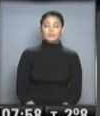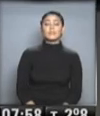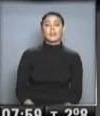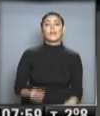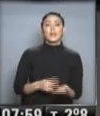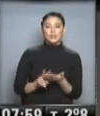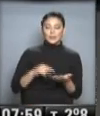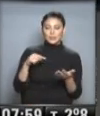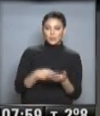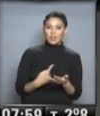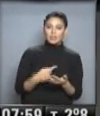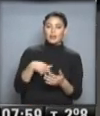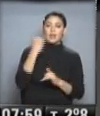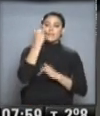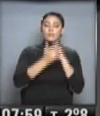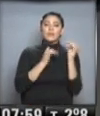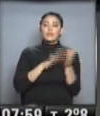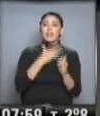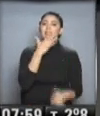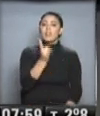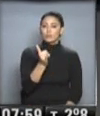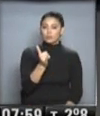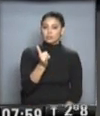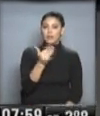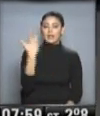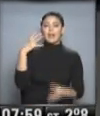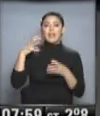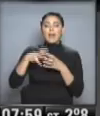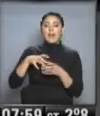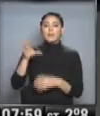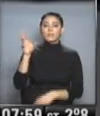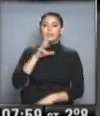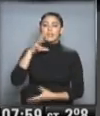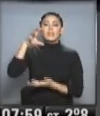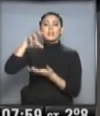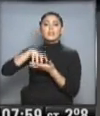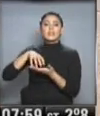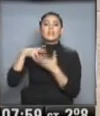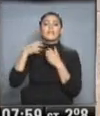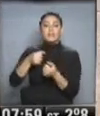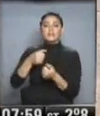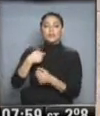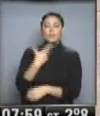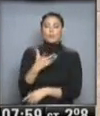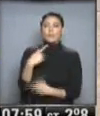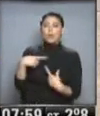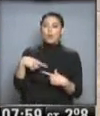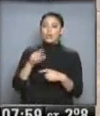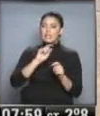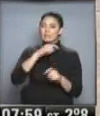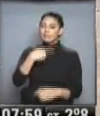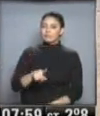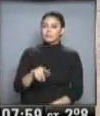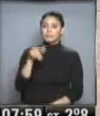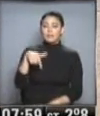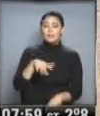y volvemos a la ciudad de Buenos Aires para hablar de una denuncia que hizo la defensora del pueblo por irregularidades y el estado en el que